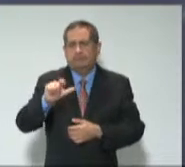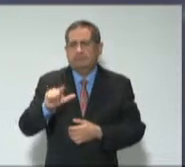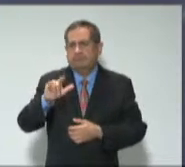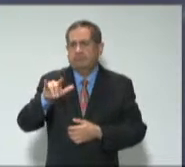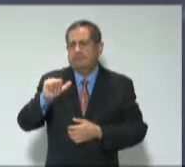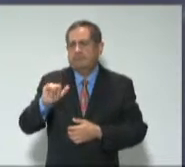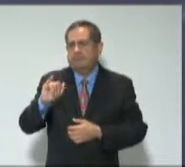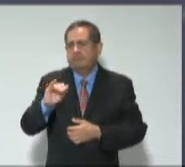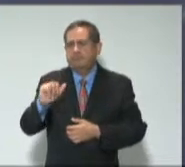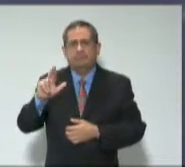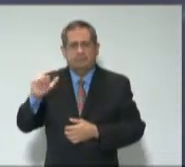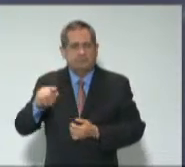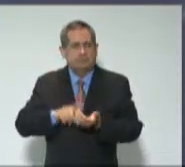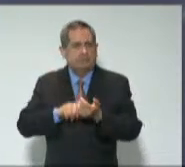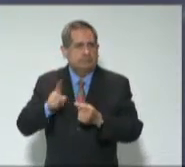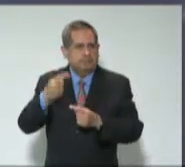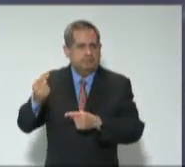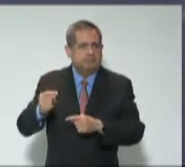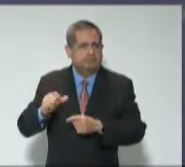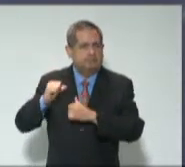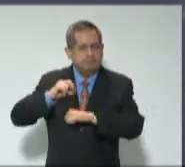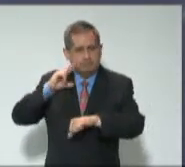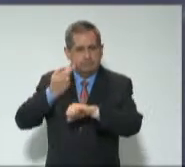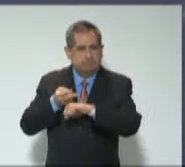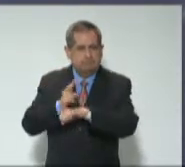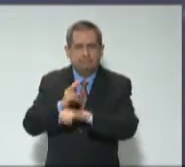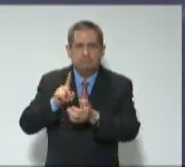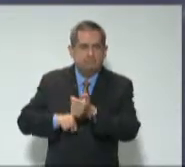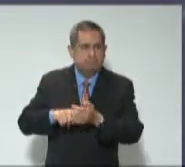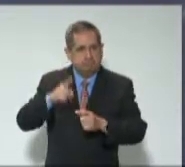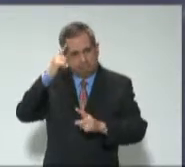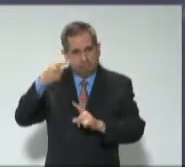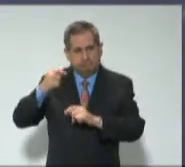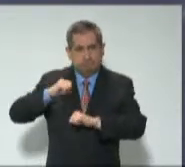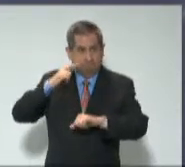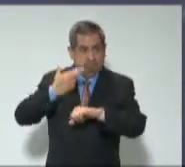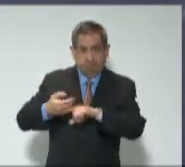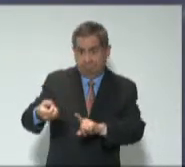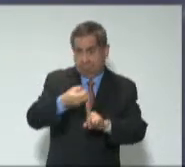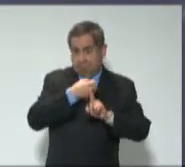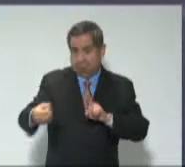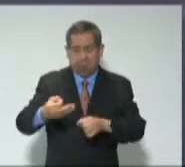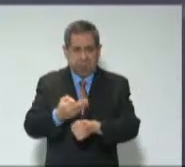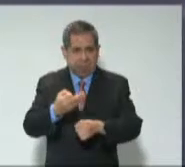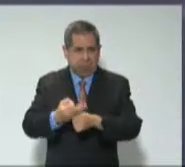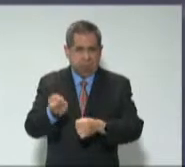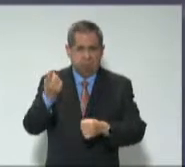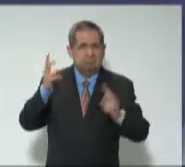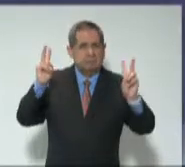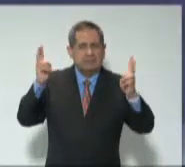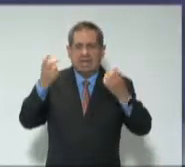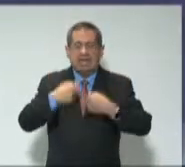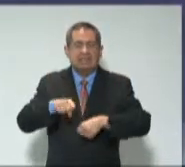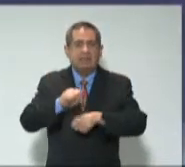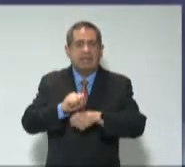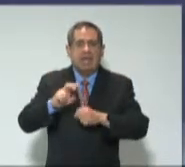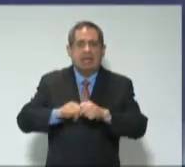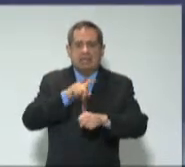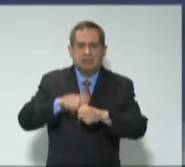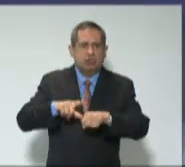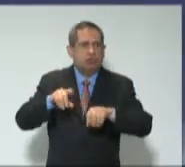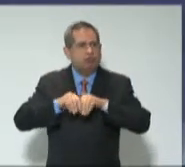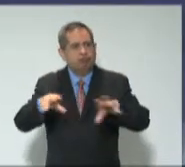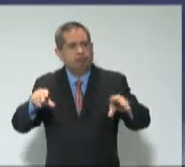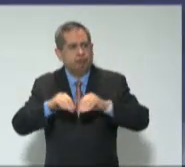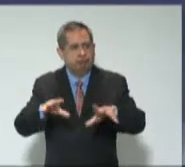Ibarra comisionada quien es la encargada de llevar a cabo esta semana Nacional